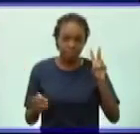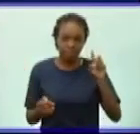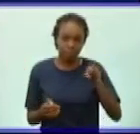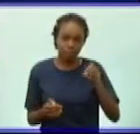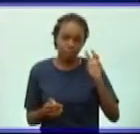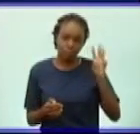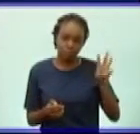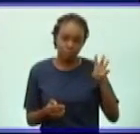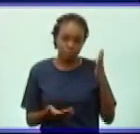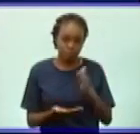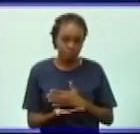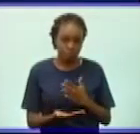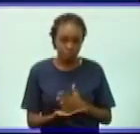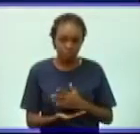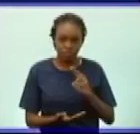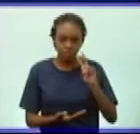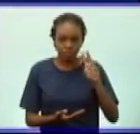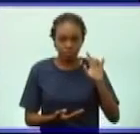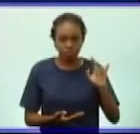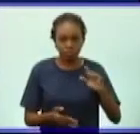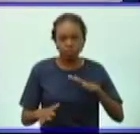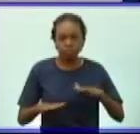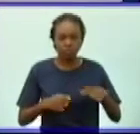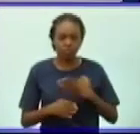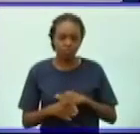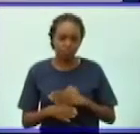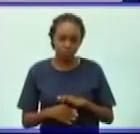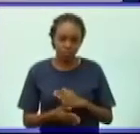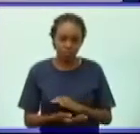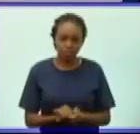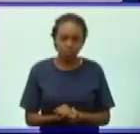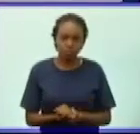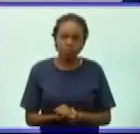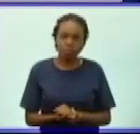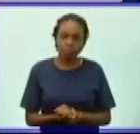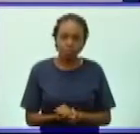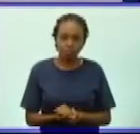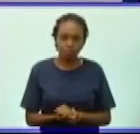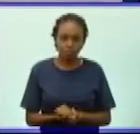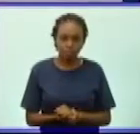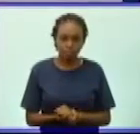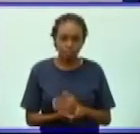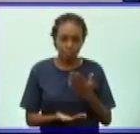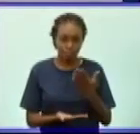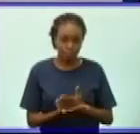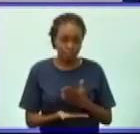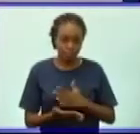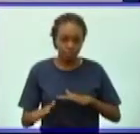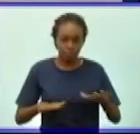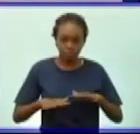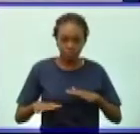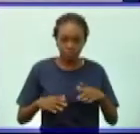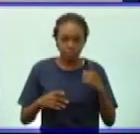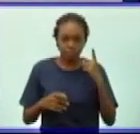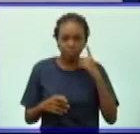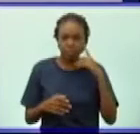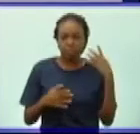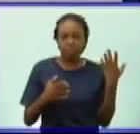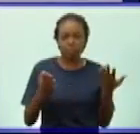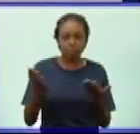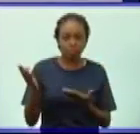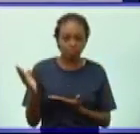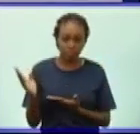29 diferentes movimientos. Ahora bien, para el estudio del movimiento mecánico se